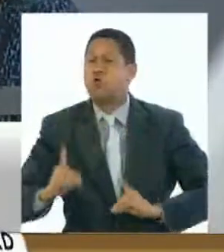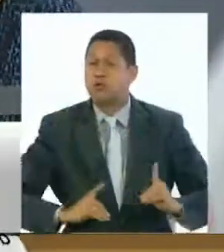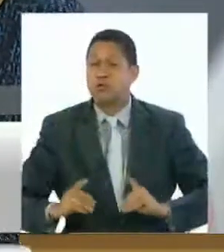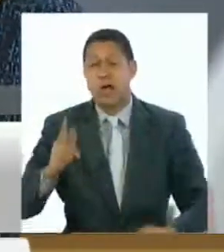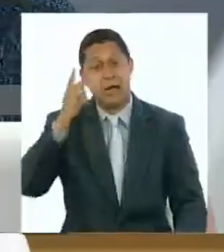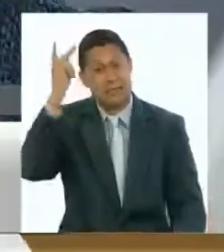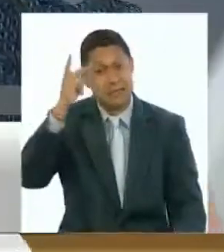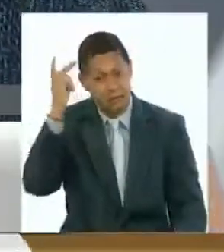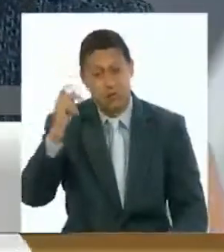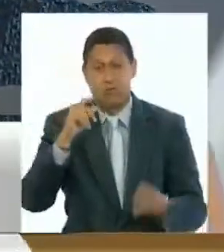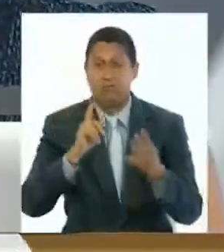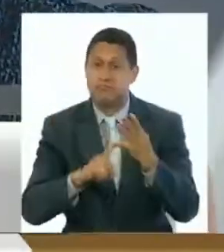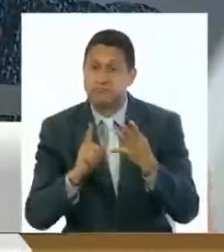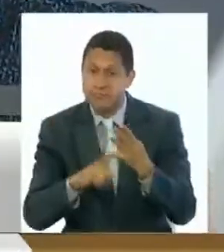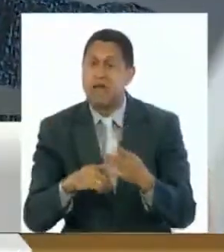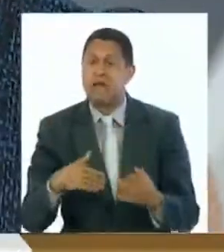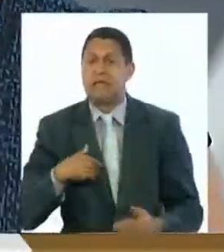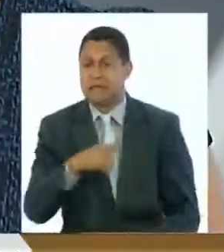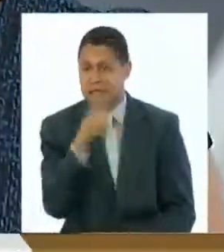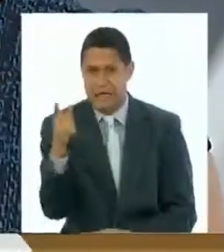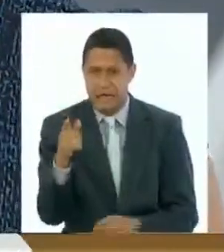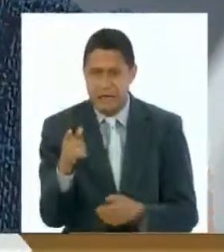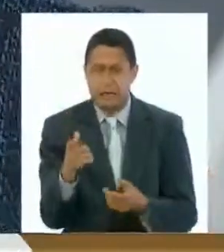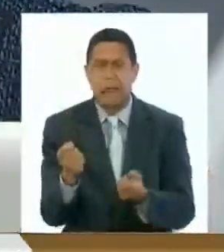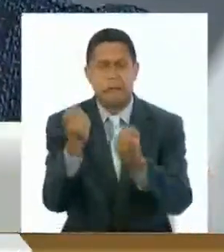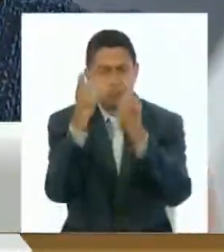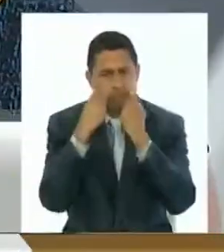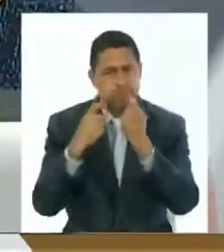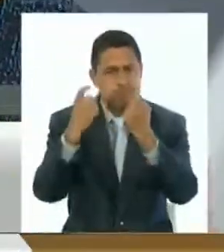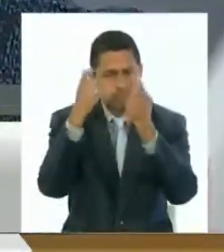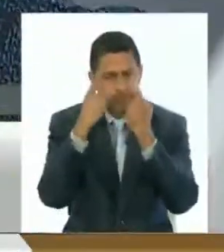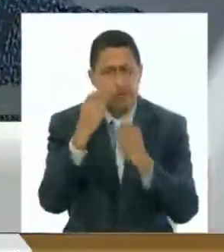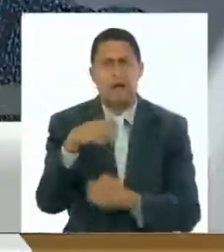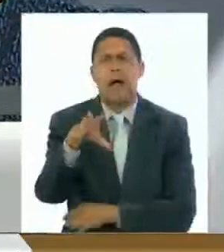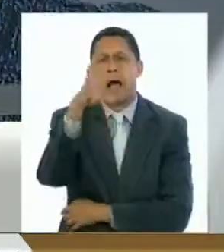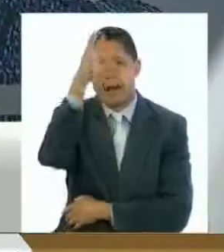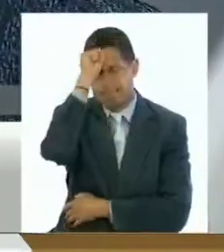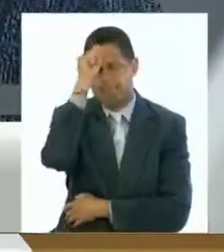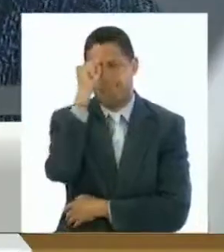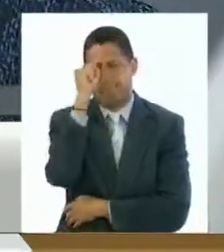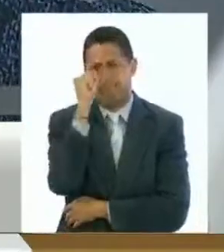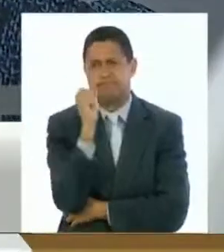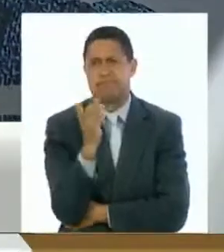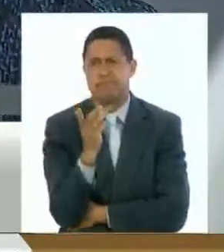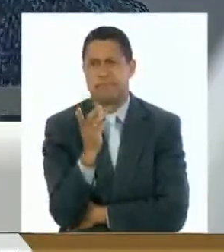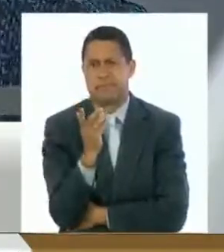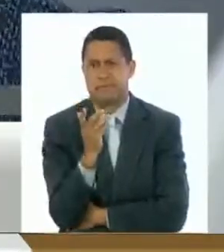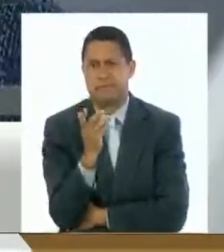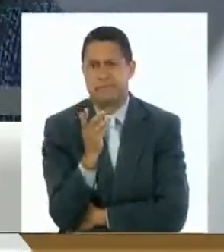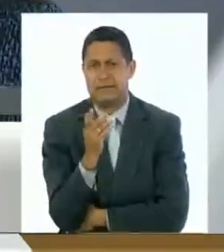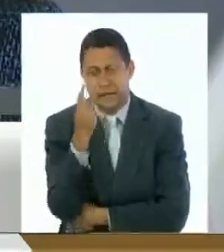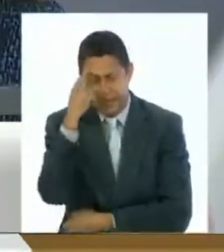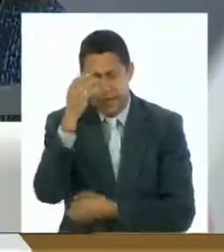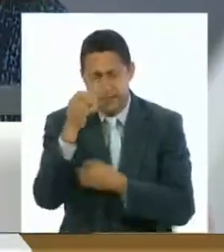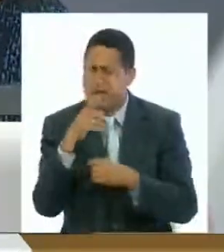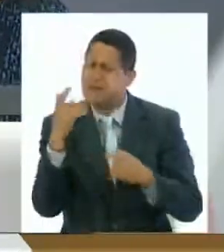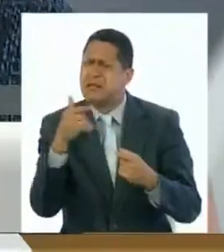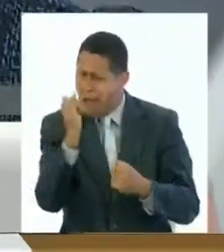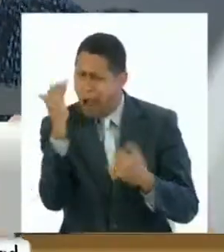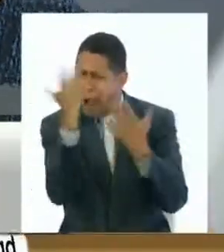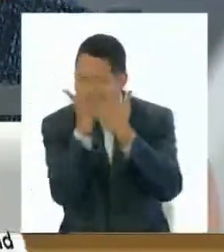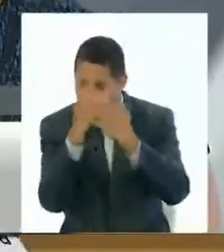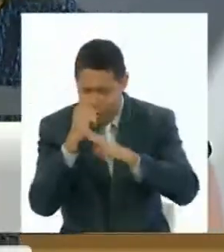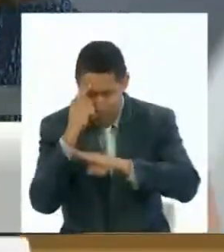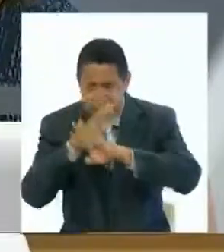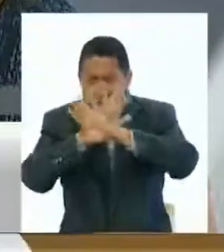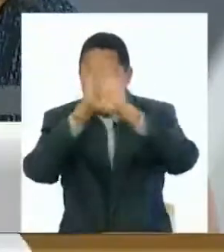que tú nombraste, para que pueda recibir una orientación y una educación lo más cercana y aclarar todas esas dudas que tiene, porque